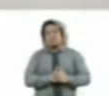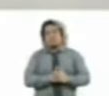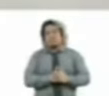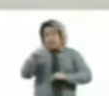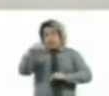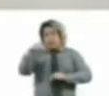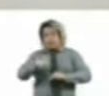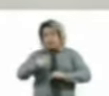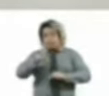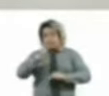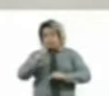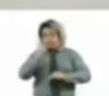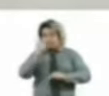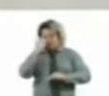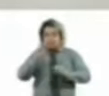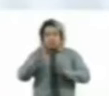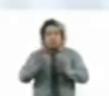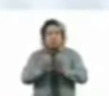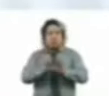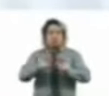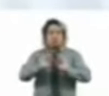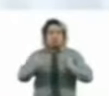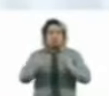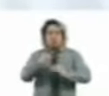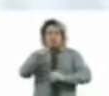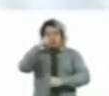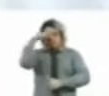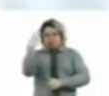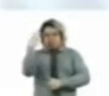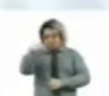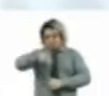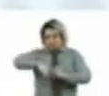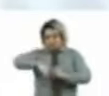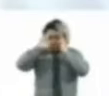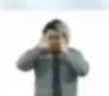En este momento es patriota, es un asunto de patriotismo, de